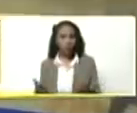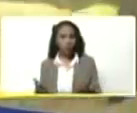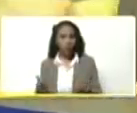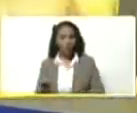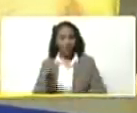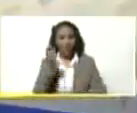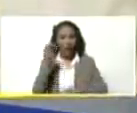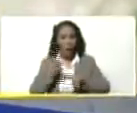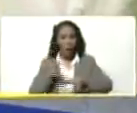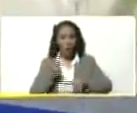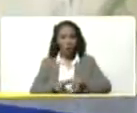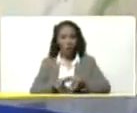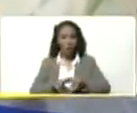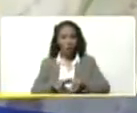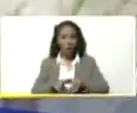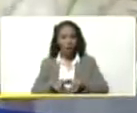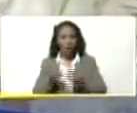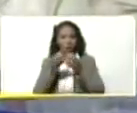Caraota, Ñema y Tajá.